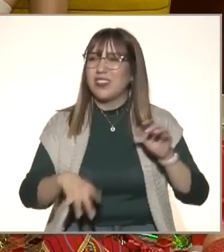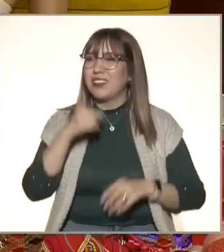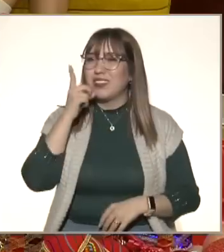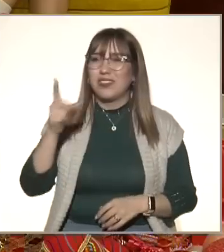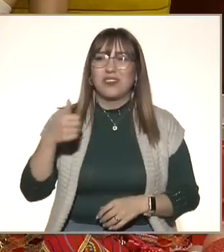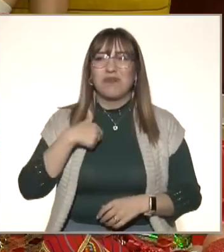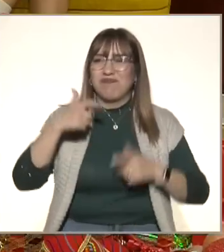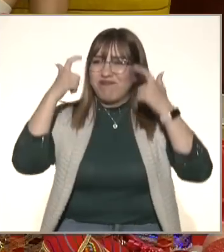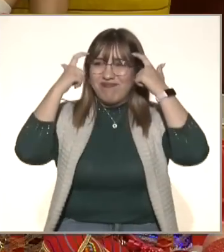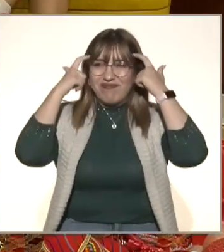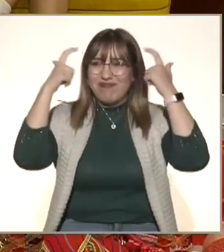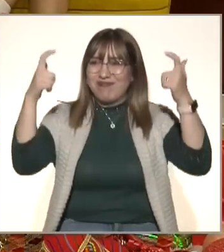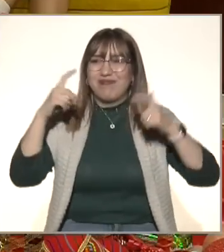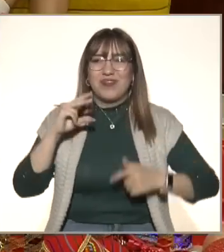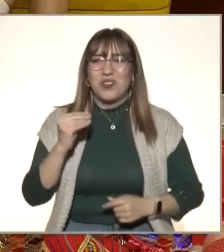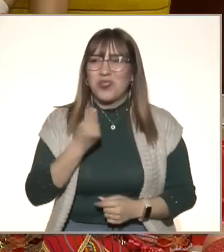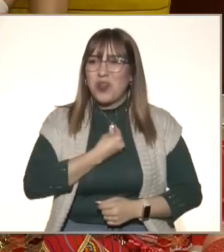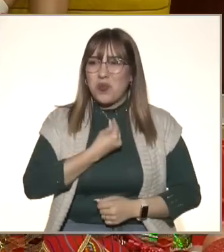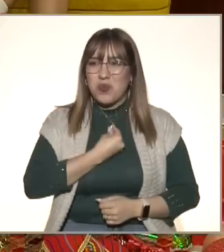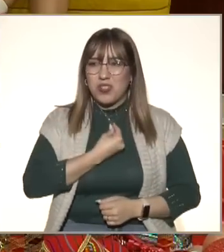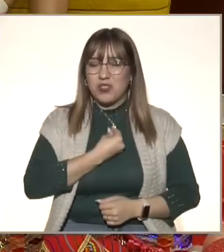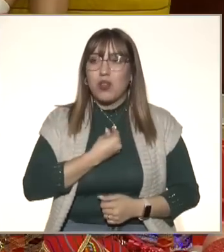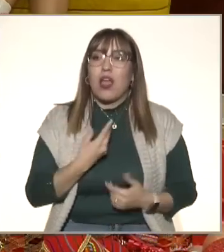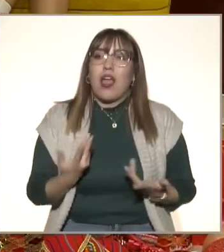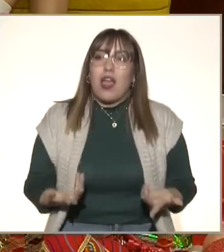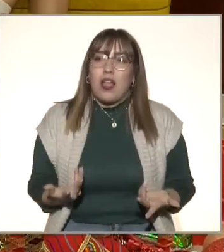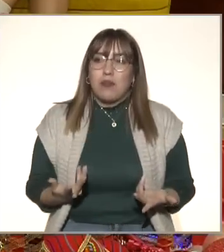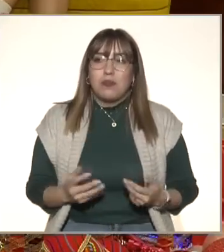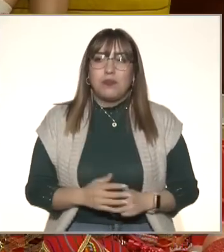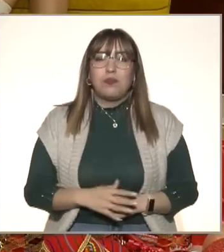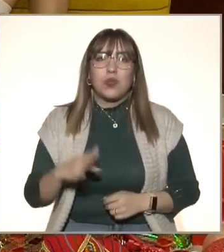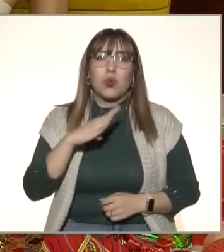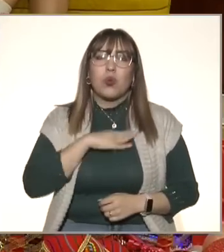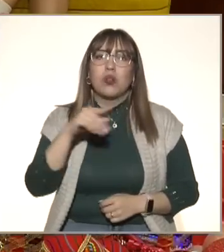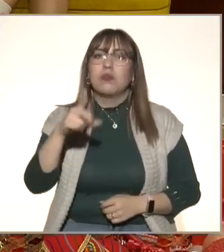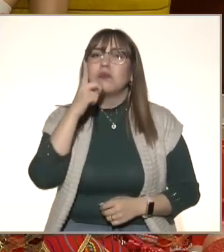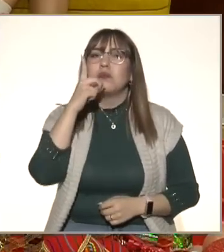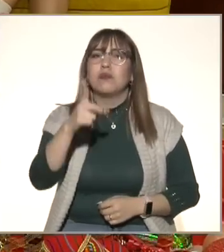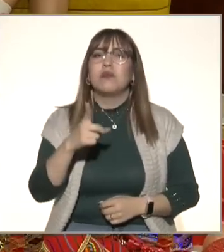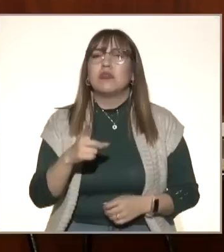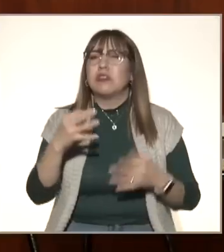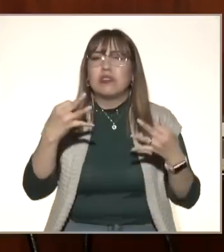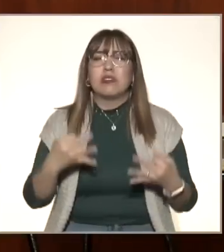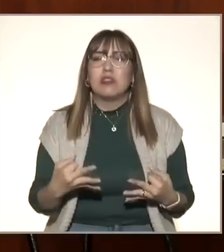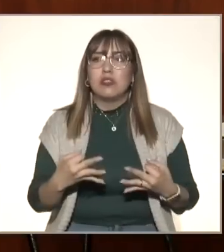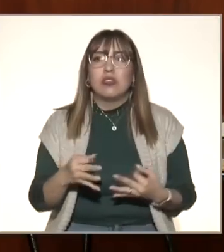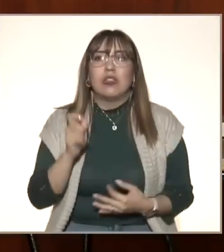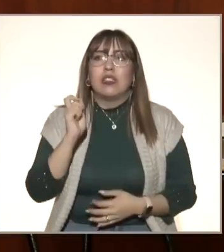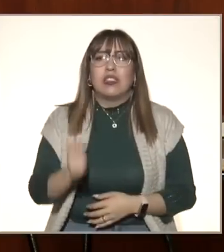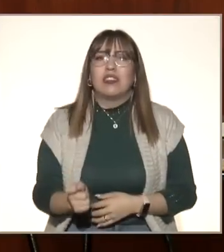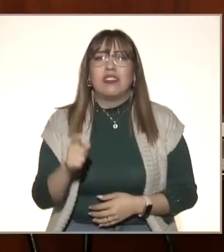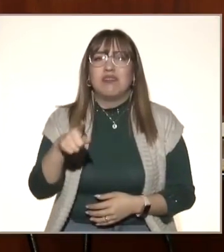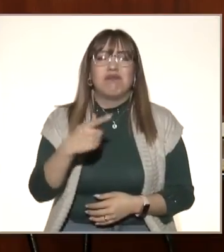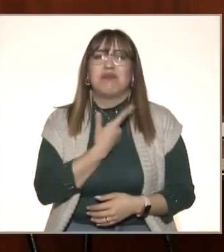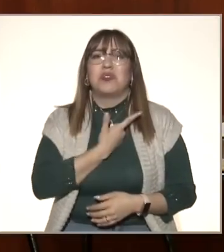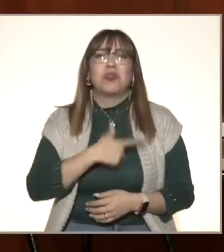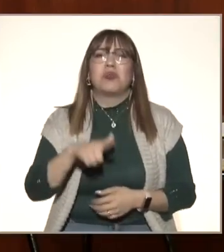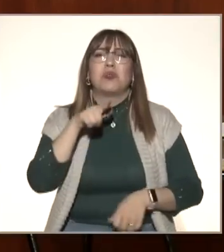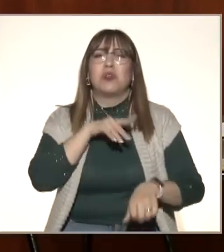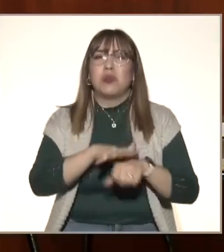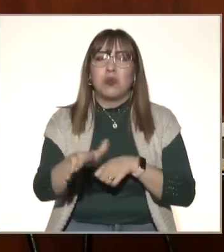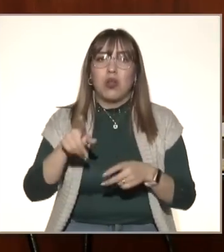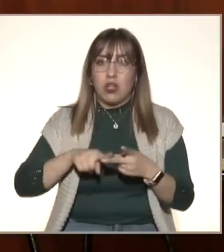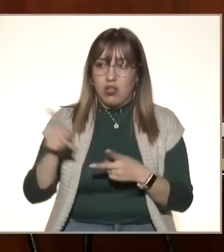soporto, a mí me gustaría, bueno, pues que entonces lo hablaras y dijeras, ¿qué es exactamente? Así es. Lo que no soportas. ¿Te ha